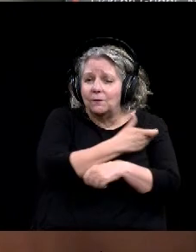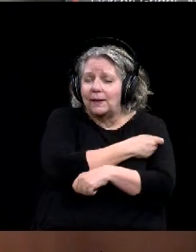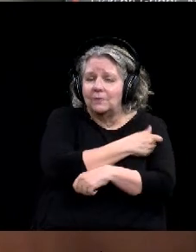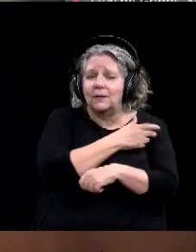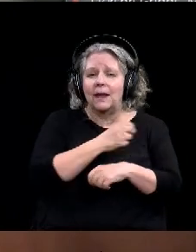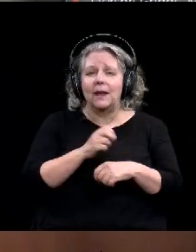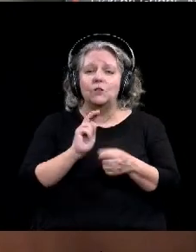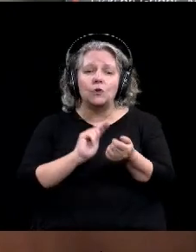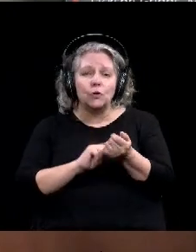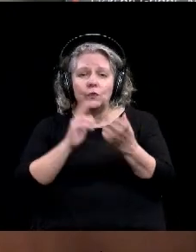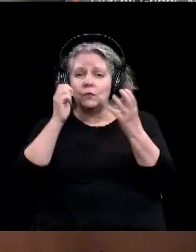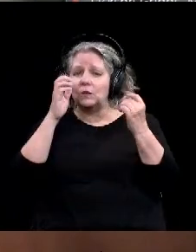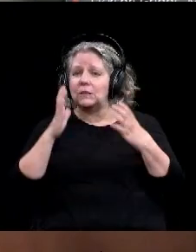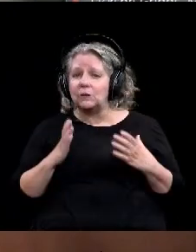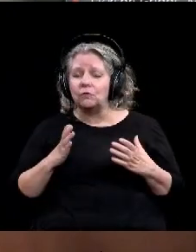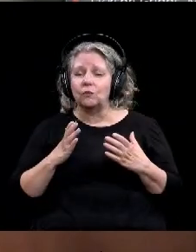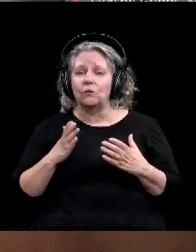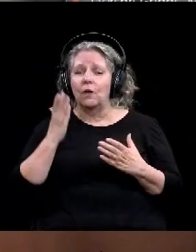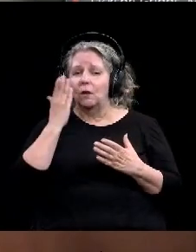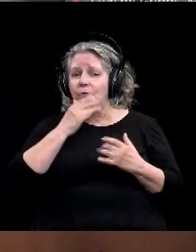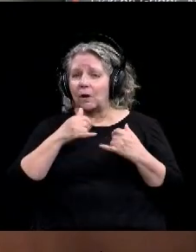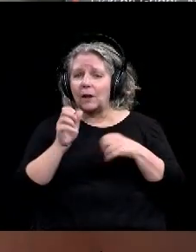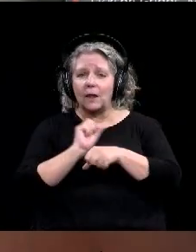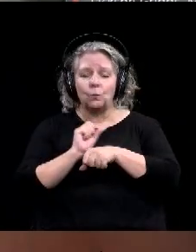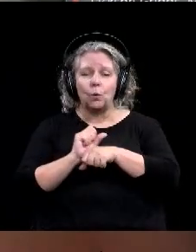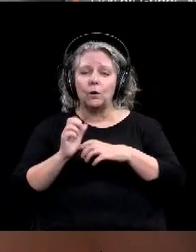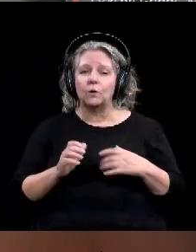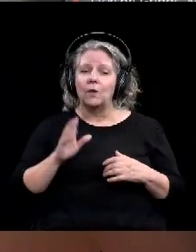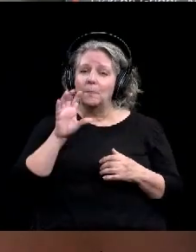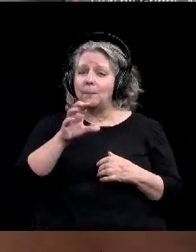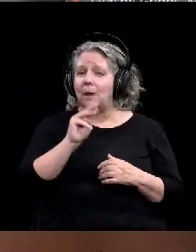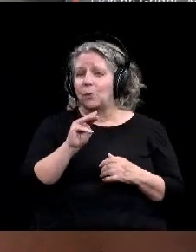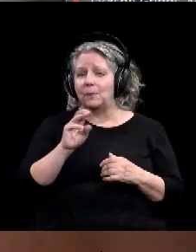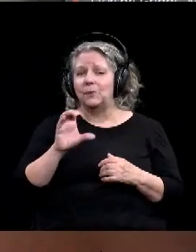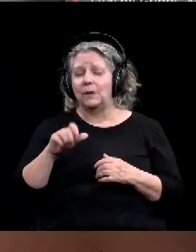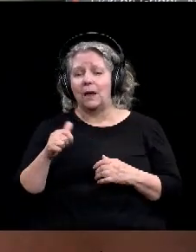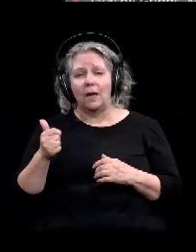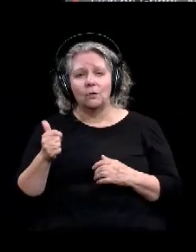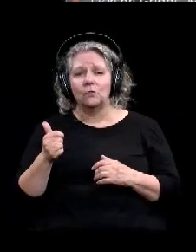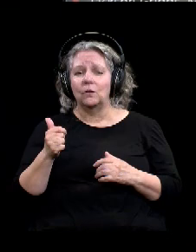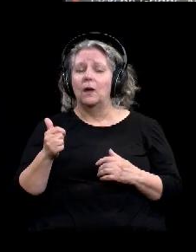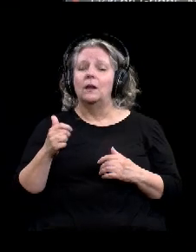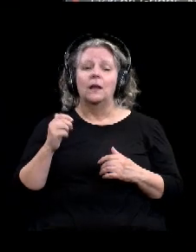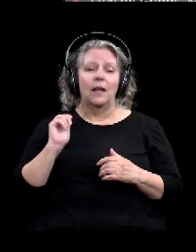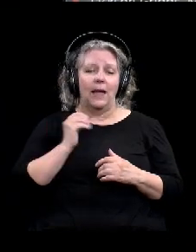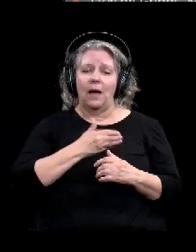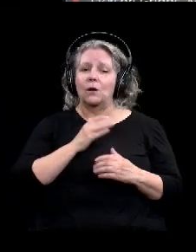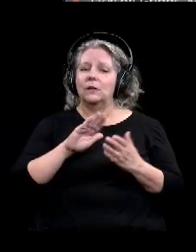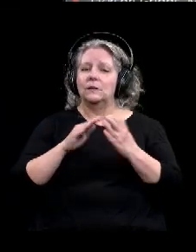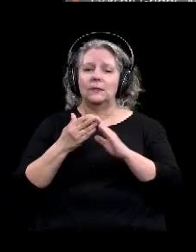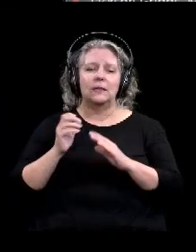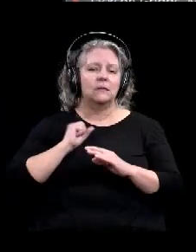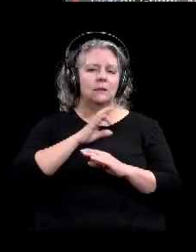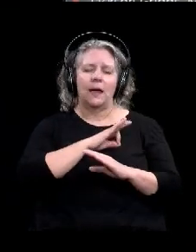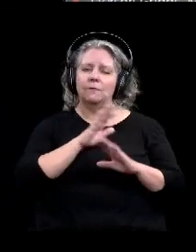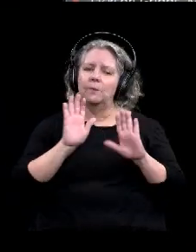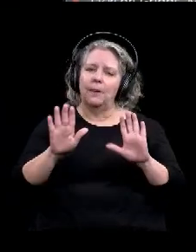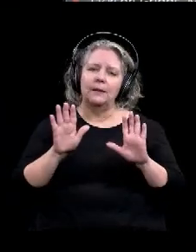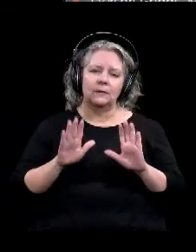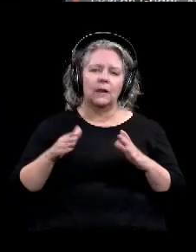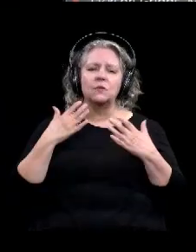son el pilar alem sí sí weiner staff muchas gracias por todo su trabajo tan